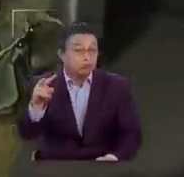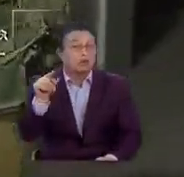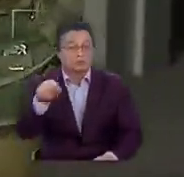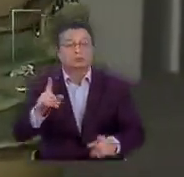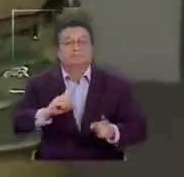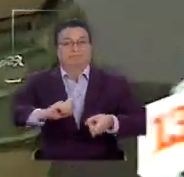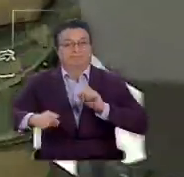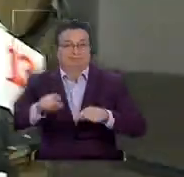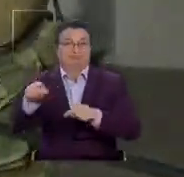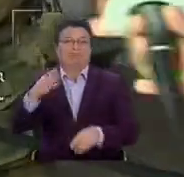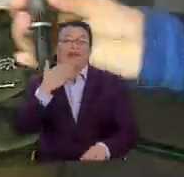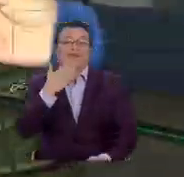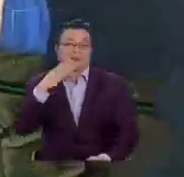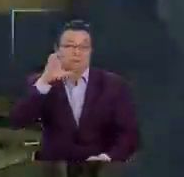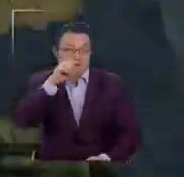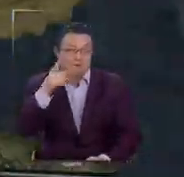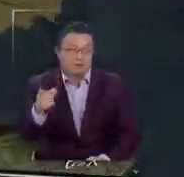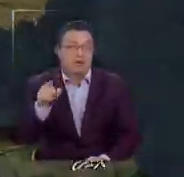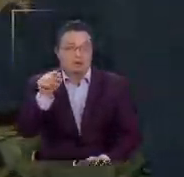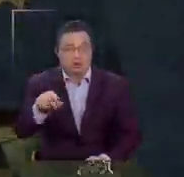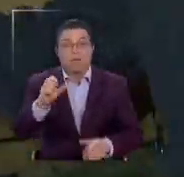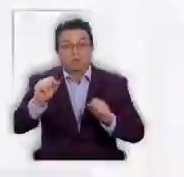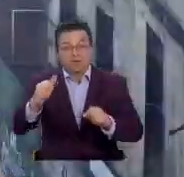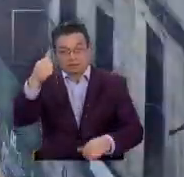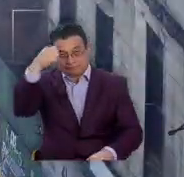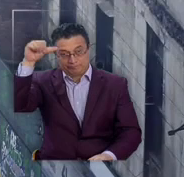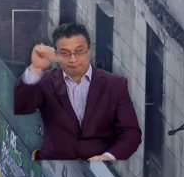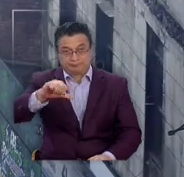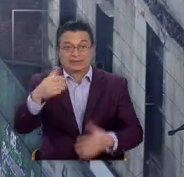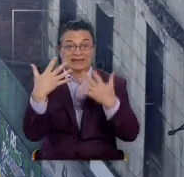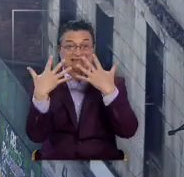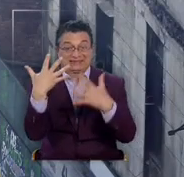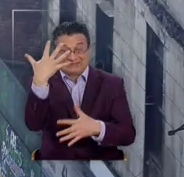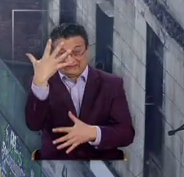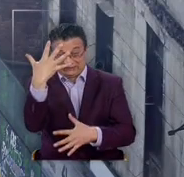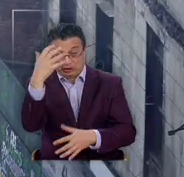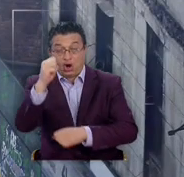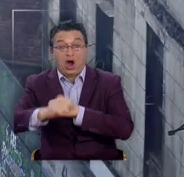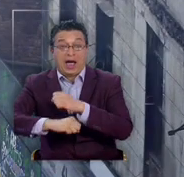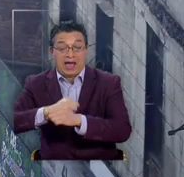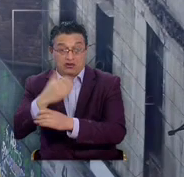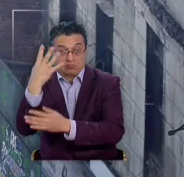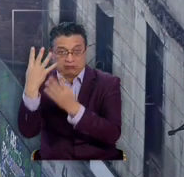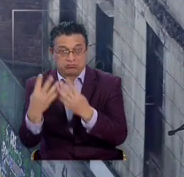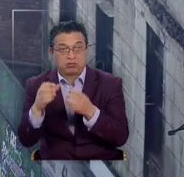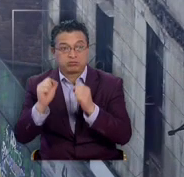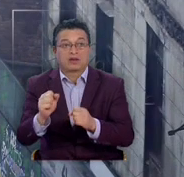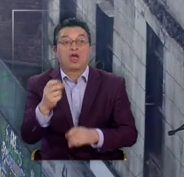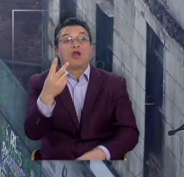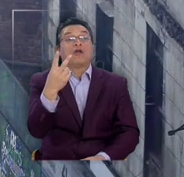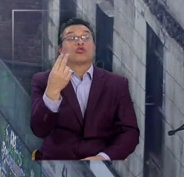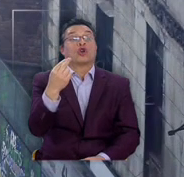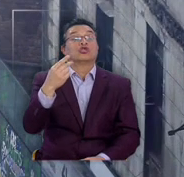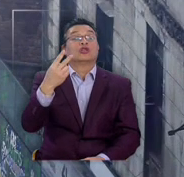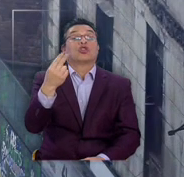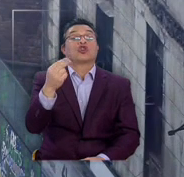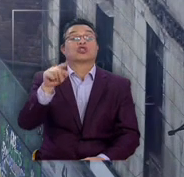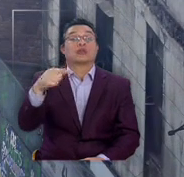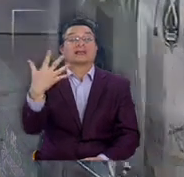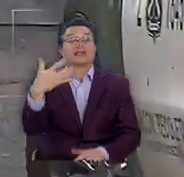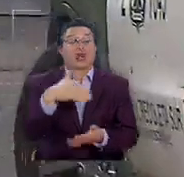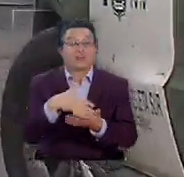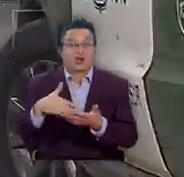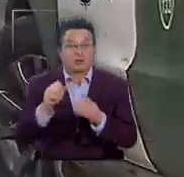organizadora, que según la nueva normativa arriesgaría hasta 5 años de presidio y una multa que puede llegar a los 12,5 millones de